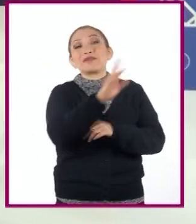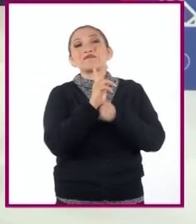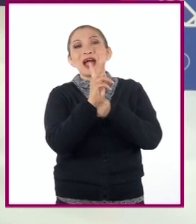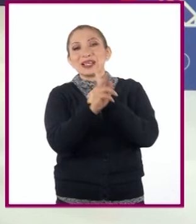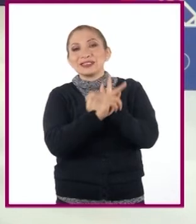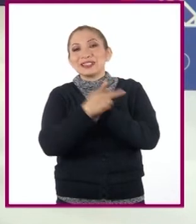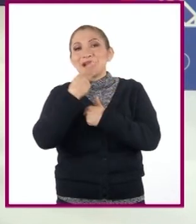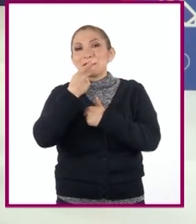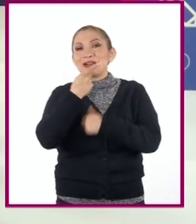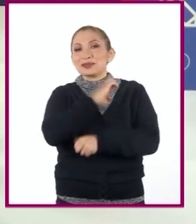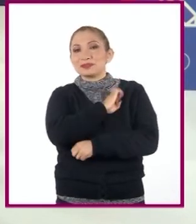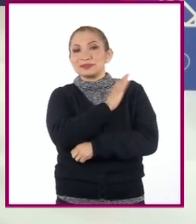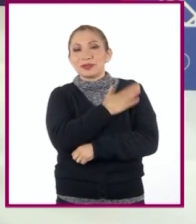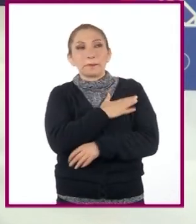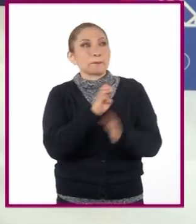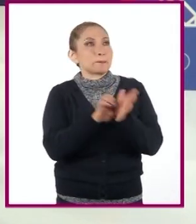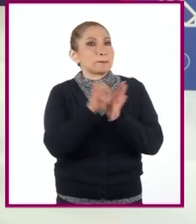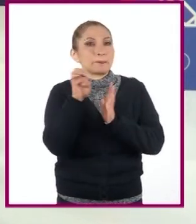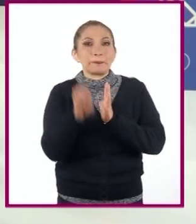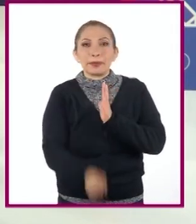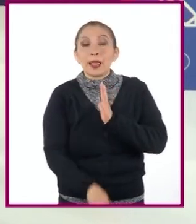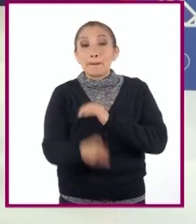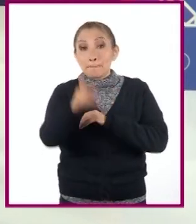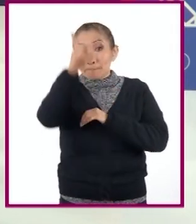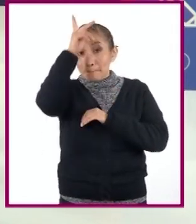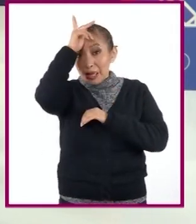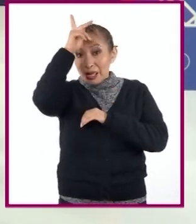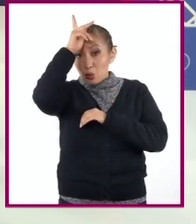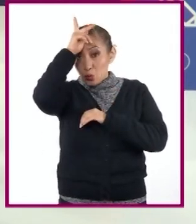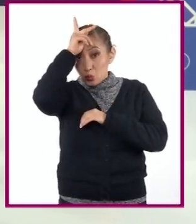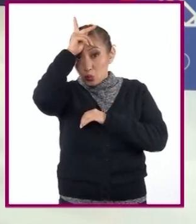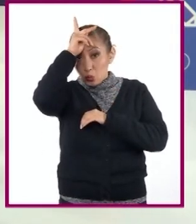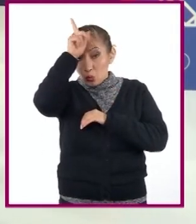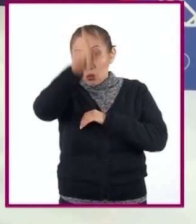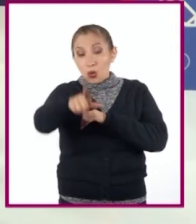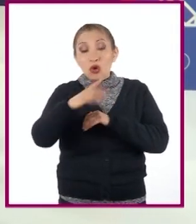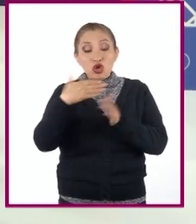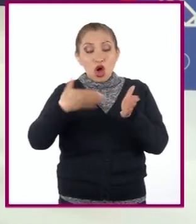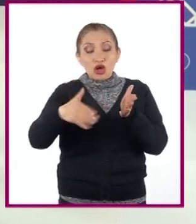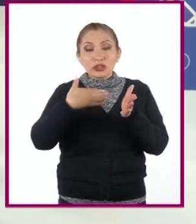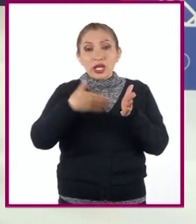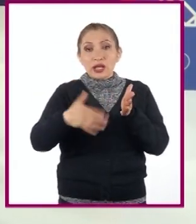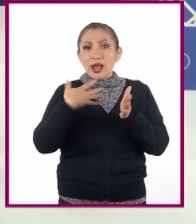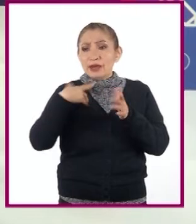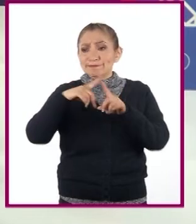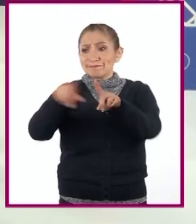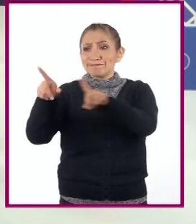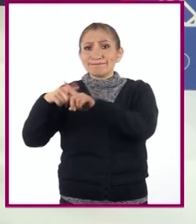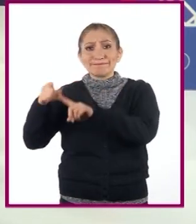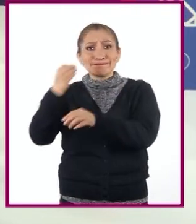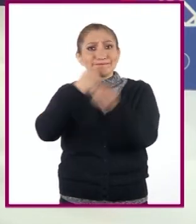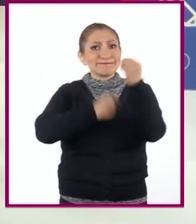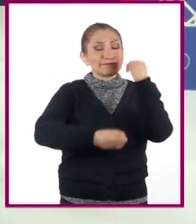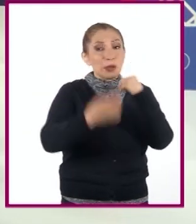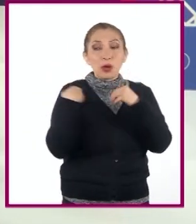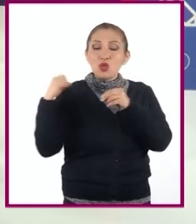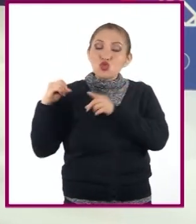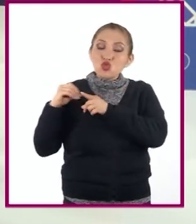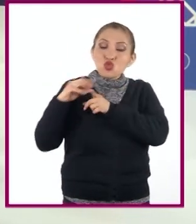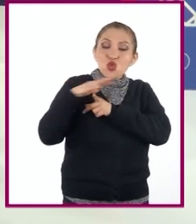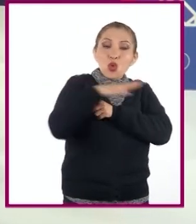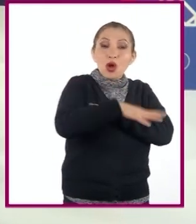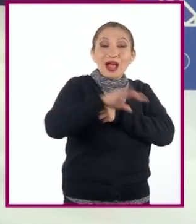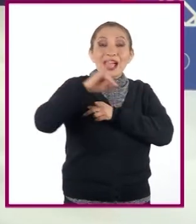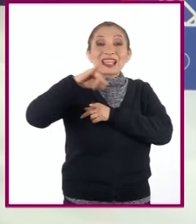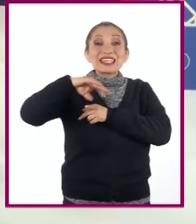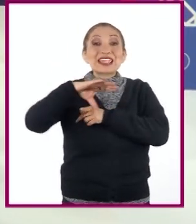países hispanohablantes. Por ejemplo, en Perú, la cocina es muy rica y variada porque tiene influencia de la cultura